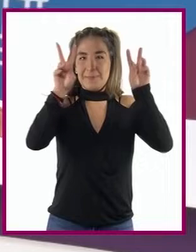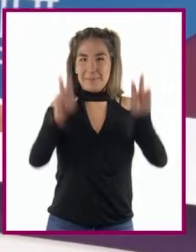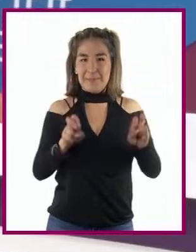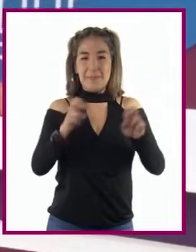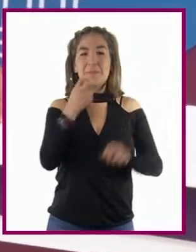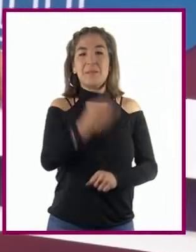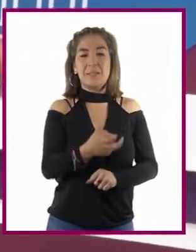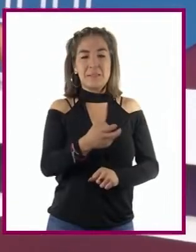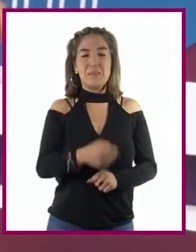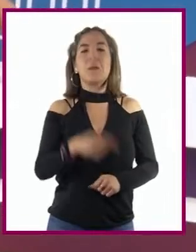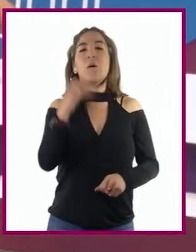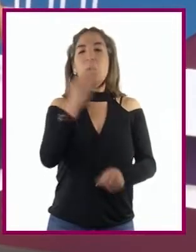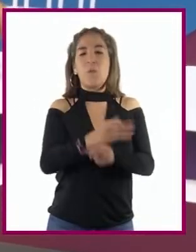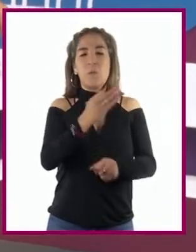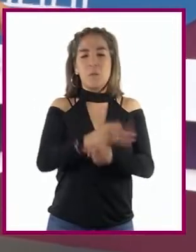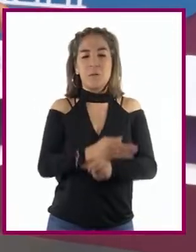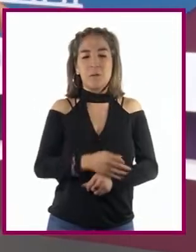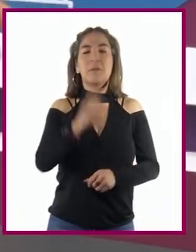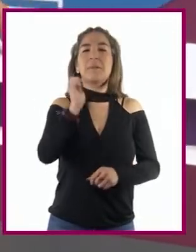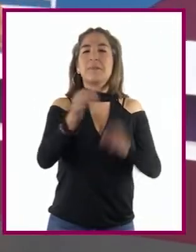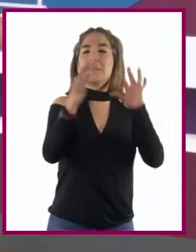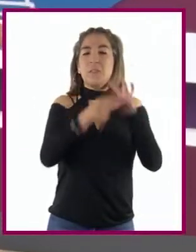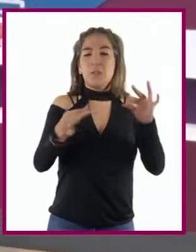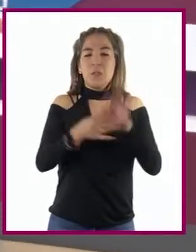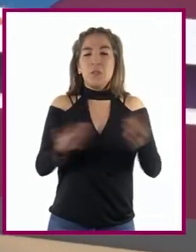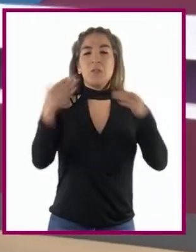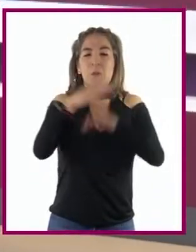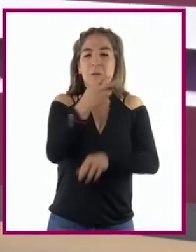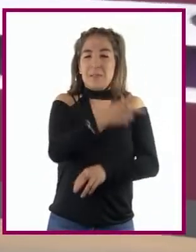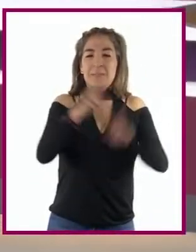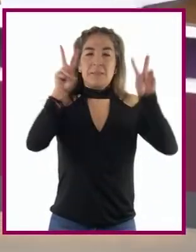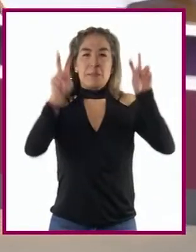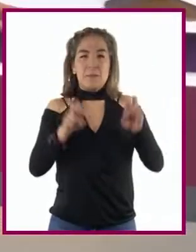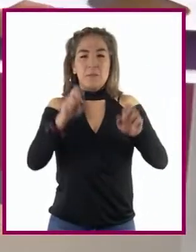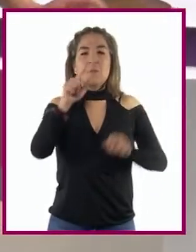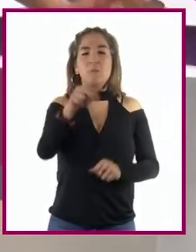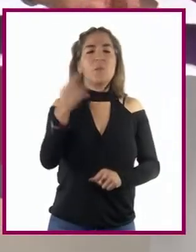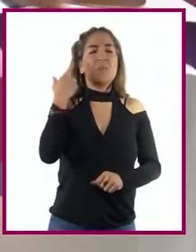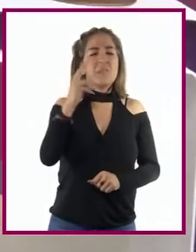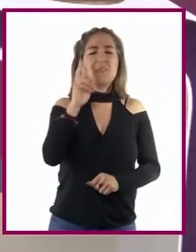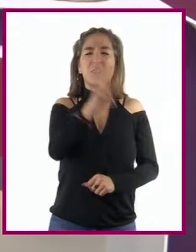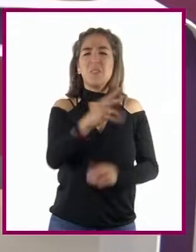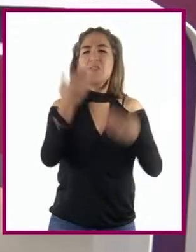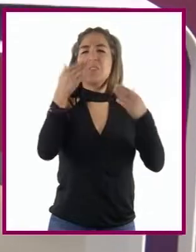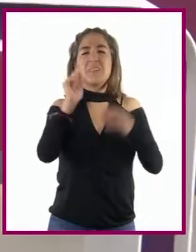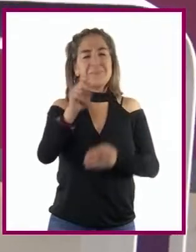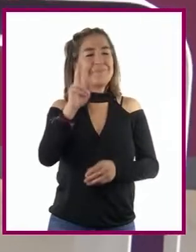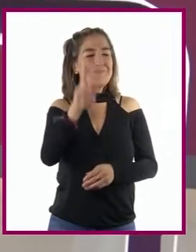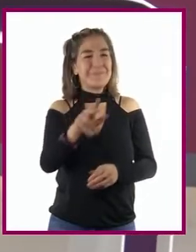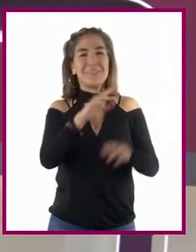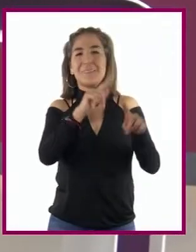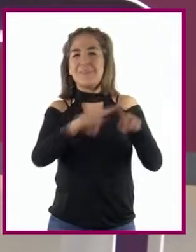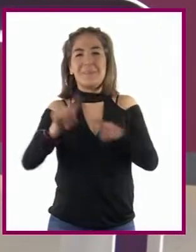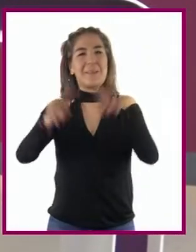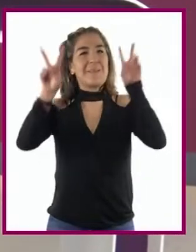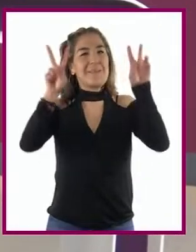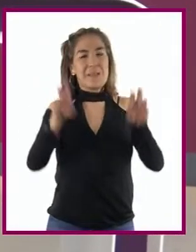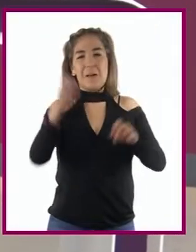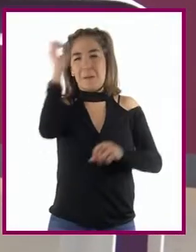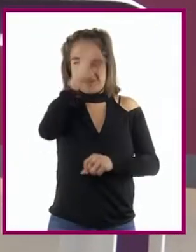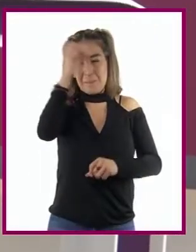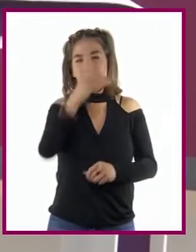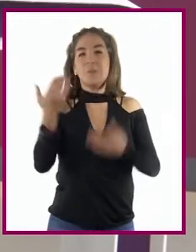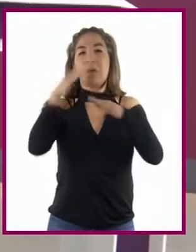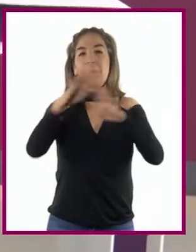país? En esta ocasión podremos hablar sobre este tema, escuchar algunas opiniones y tener la participación de los